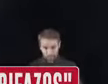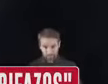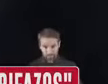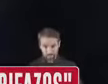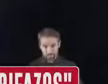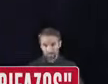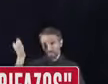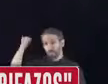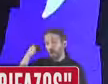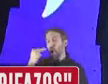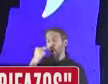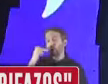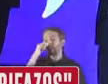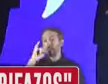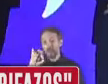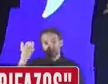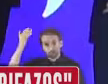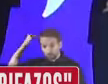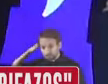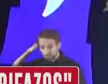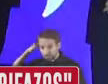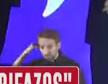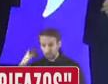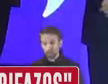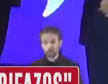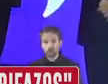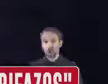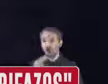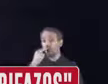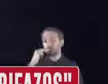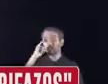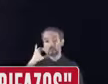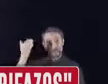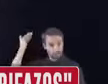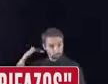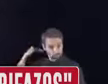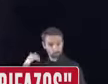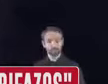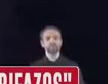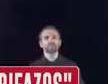el 11 de marzo el 11 de marzo y lo consultado antes de venir 11 de marzo